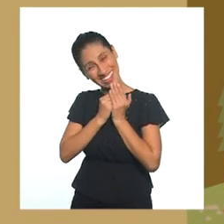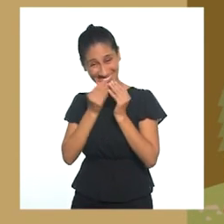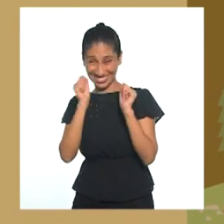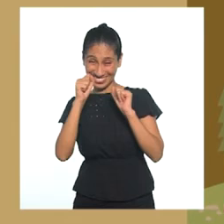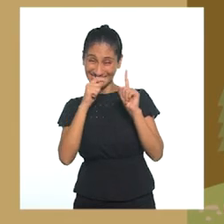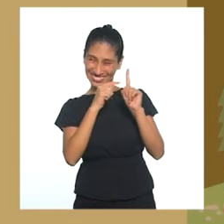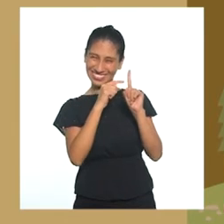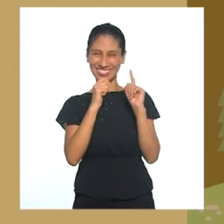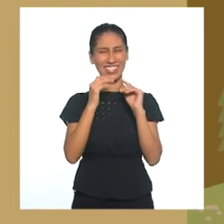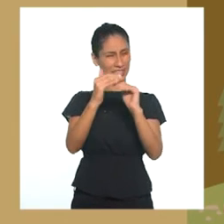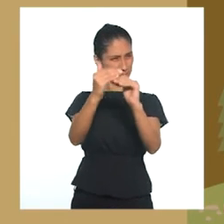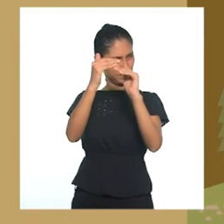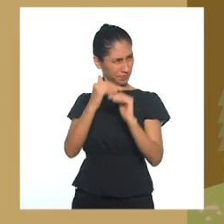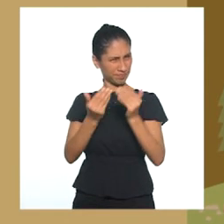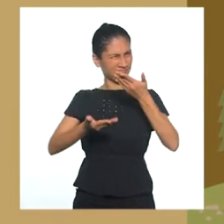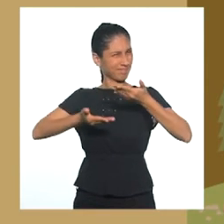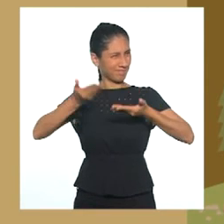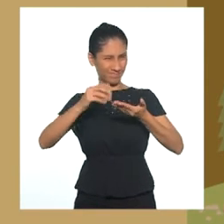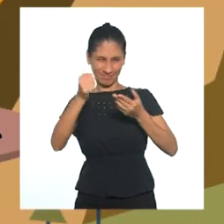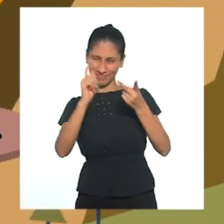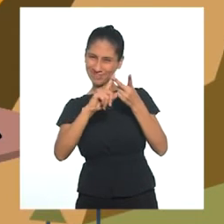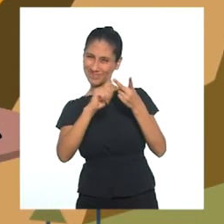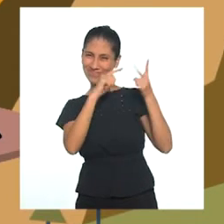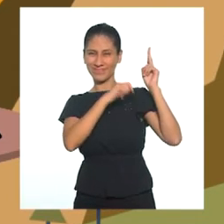misión. Vamos a compararlos.